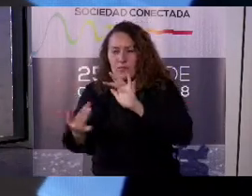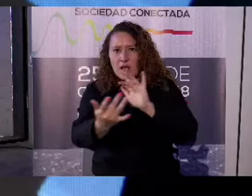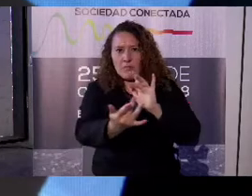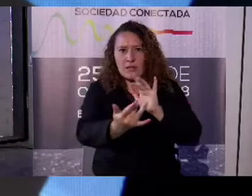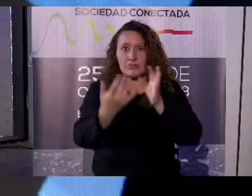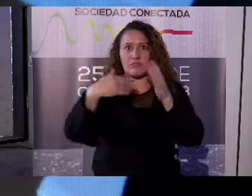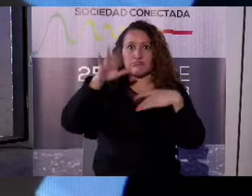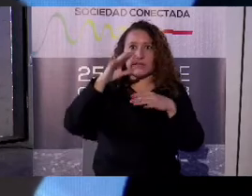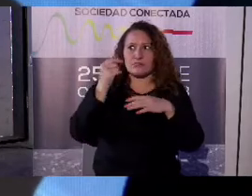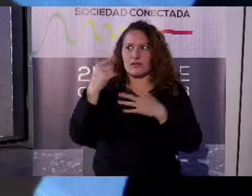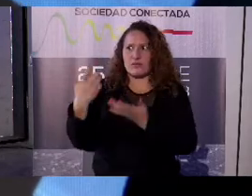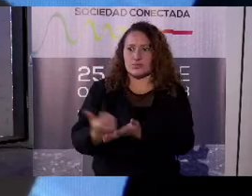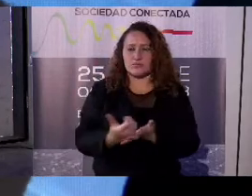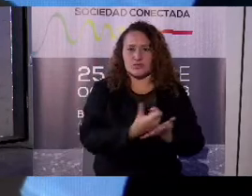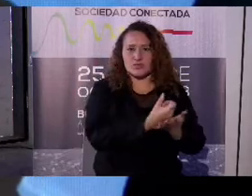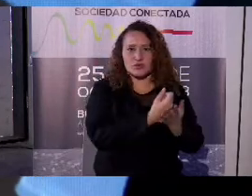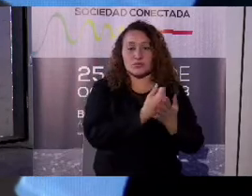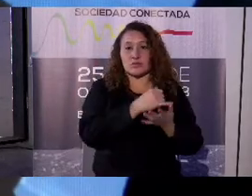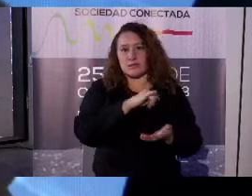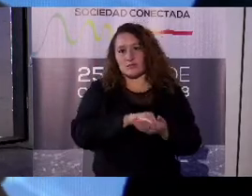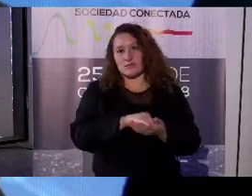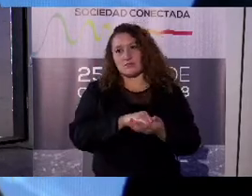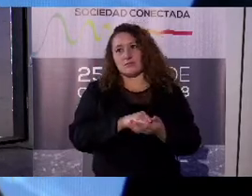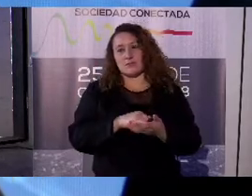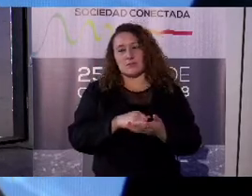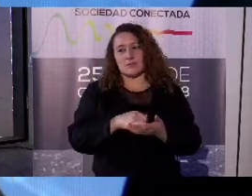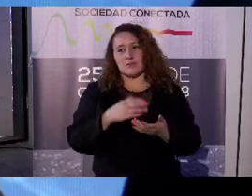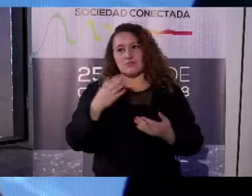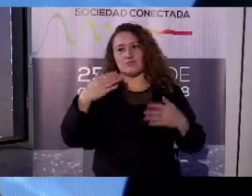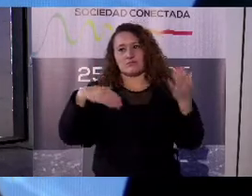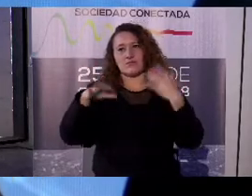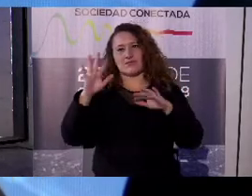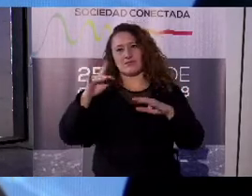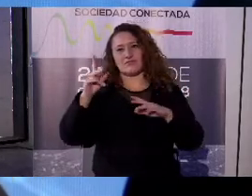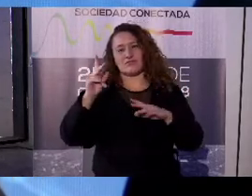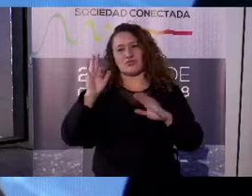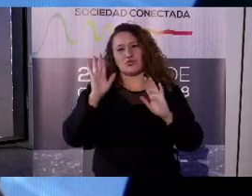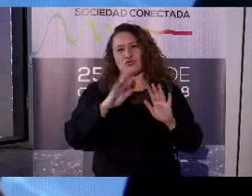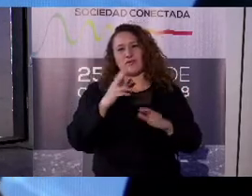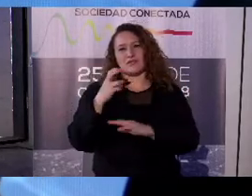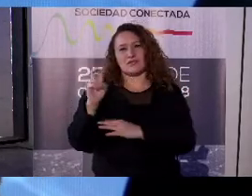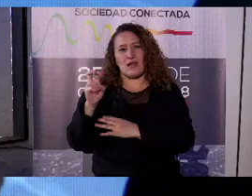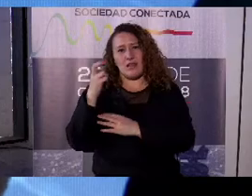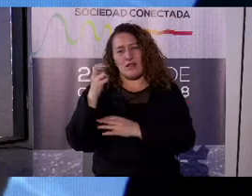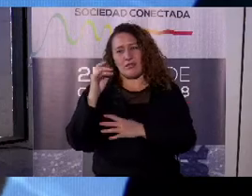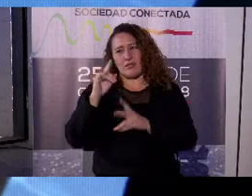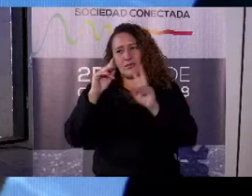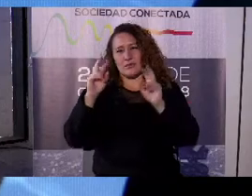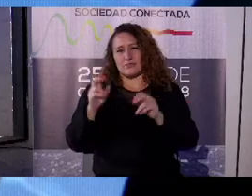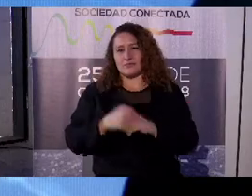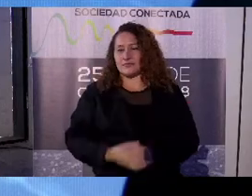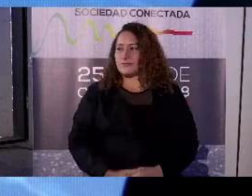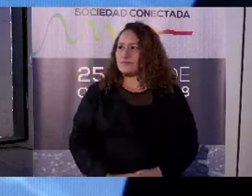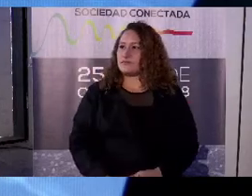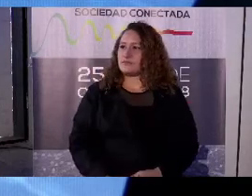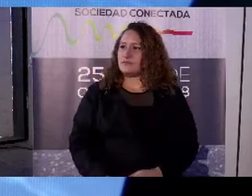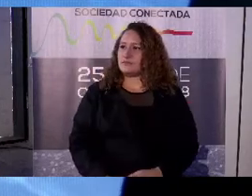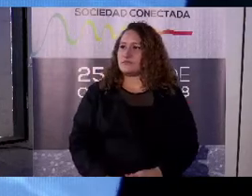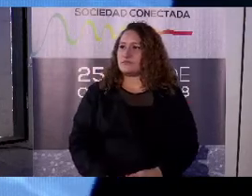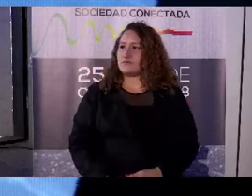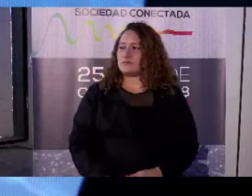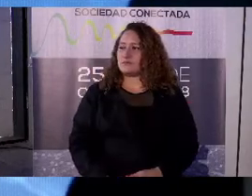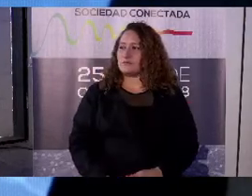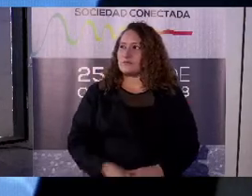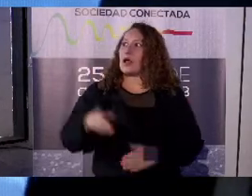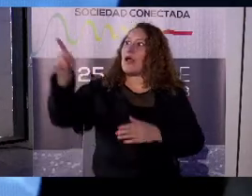mayor retribución por el consumo antes que por eh el el hecho fiscal conscientemente digamos te voy a llevar a hablar con mis ministros